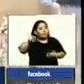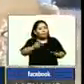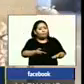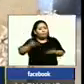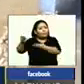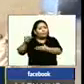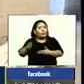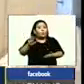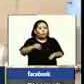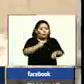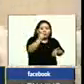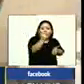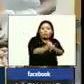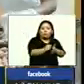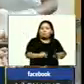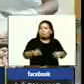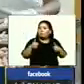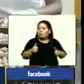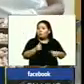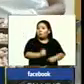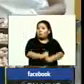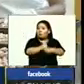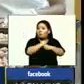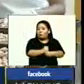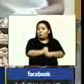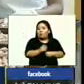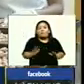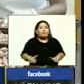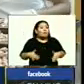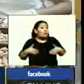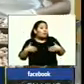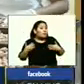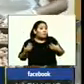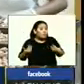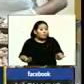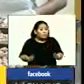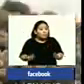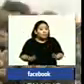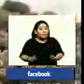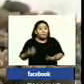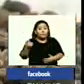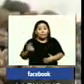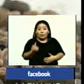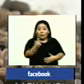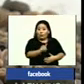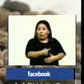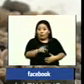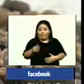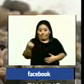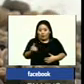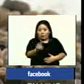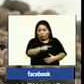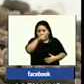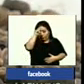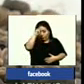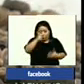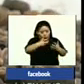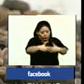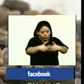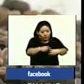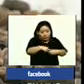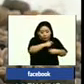por su sello de garantía, que es nada más y nada menos que la producción orgánica.